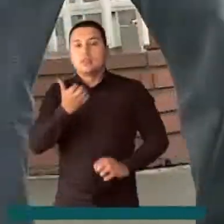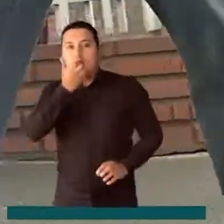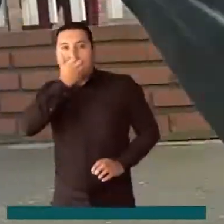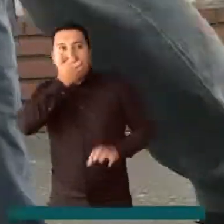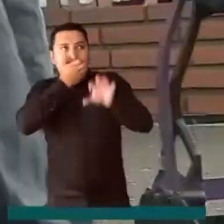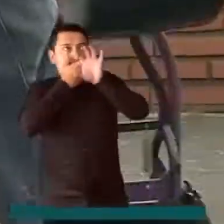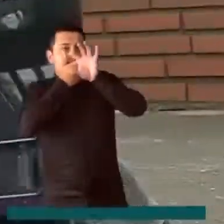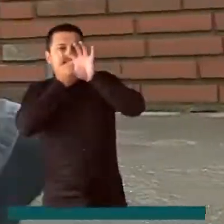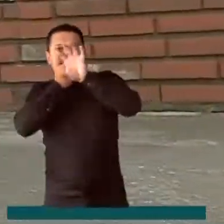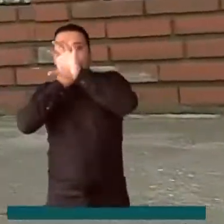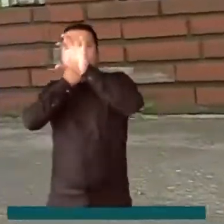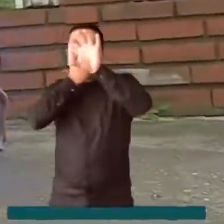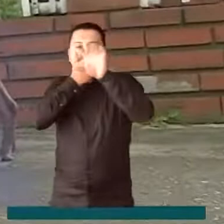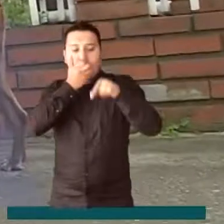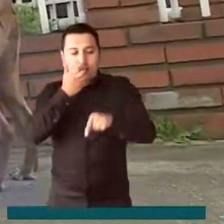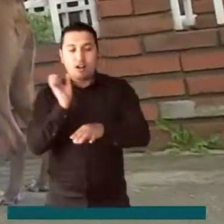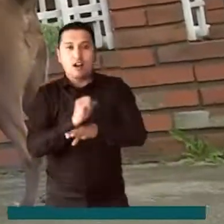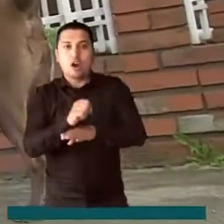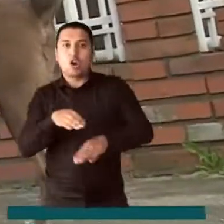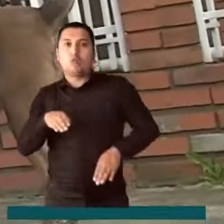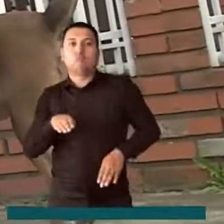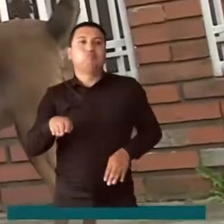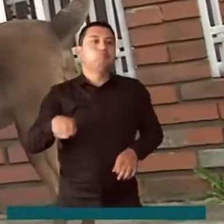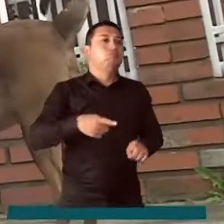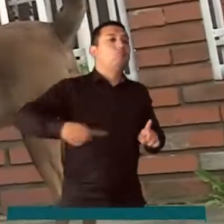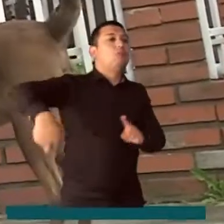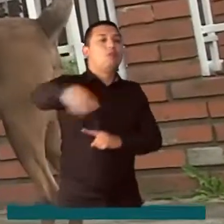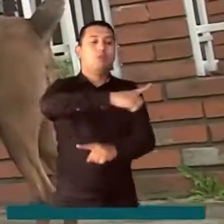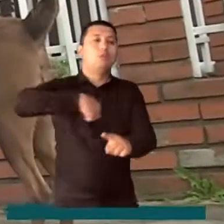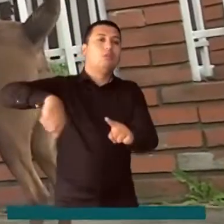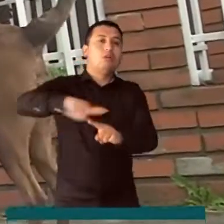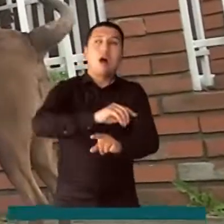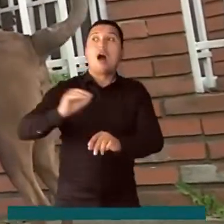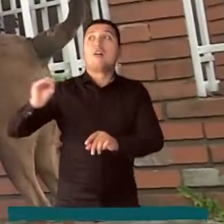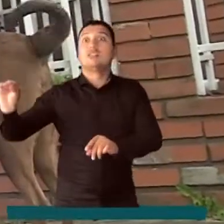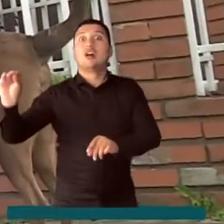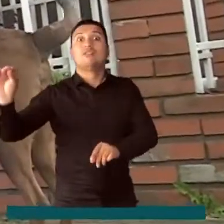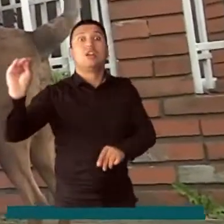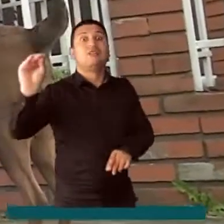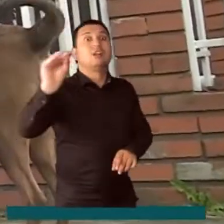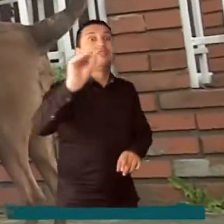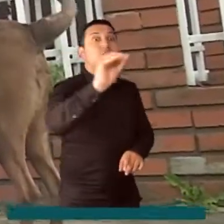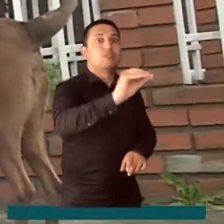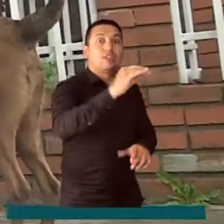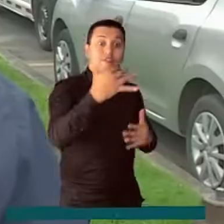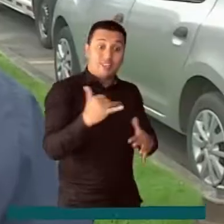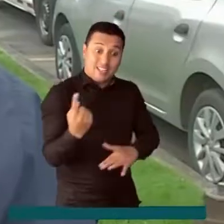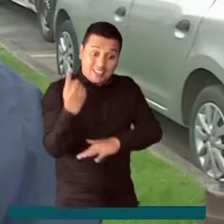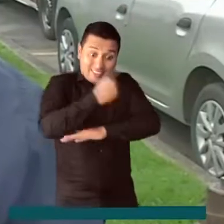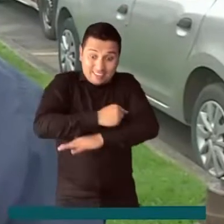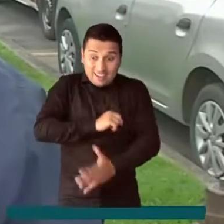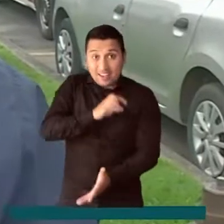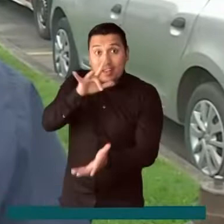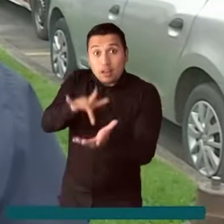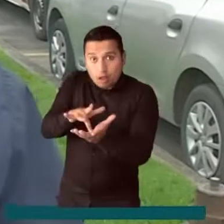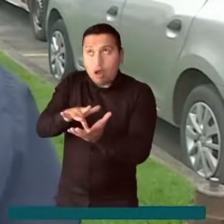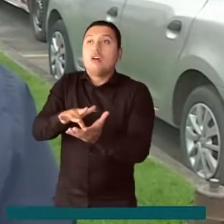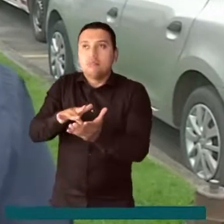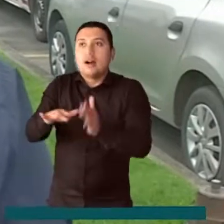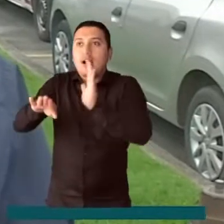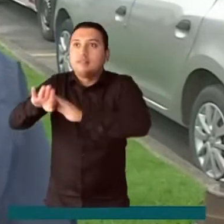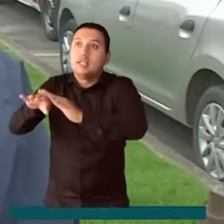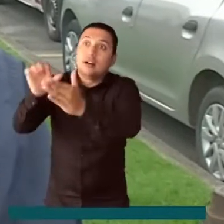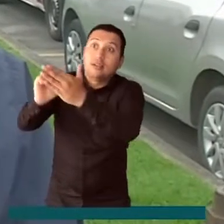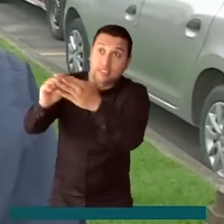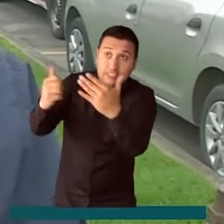también hacemos perifoneo pues con el carro valla de la alcaldía que pasa avisando días antes, y en el momento en el que pasamos también pasamos avisándole a las personas